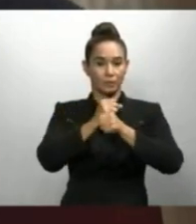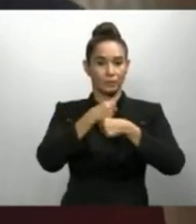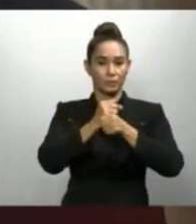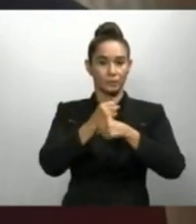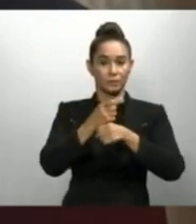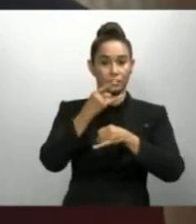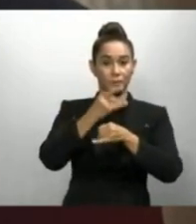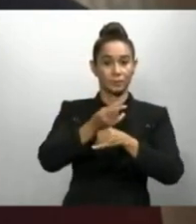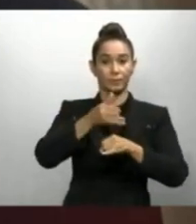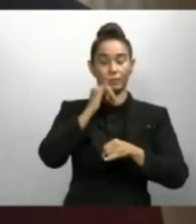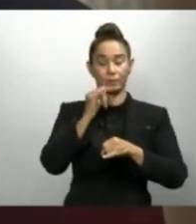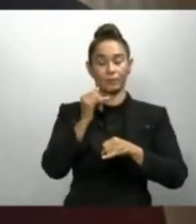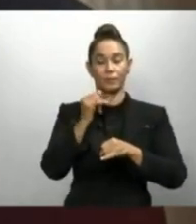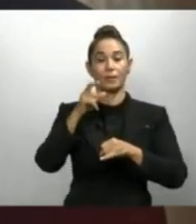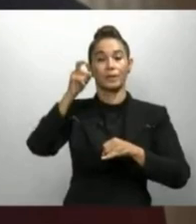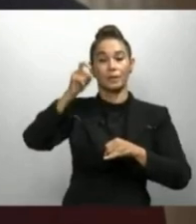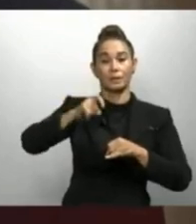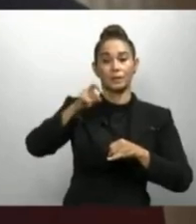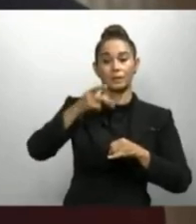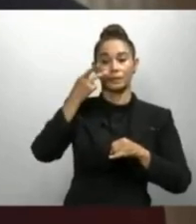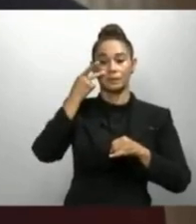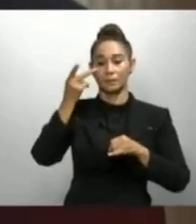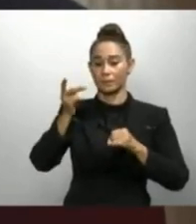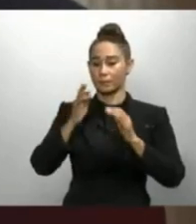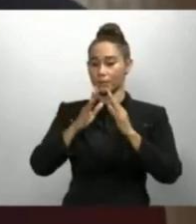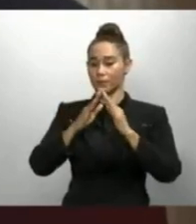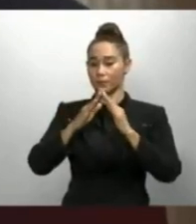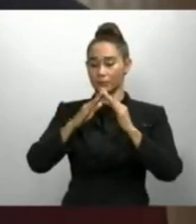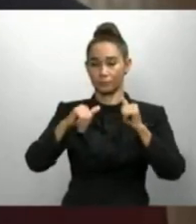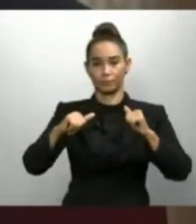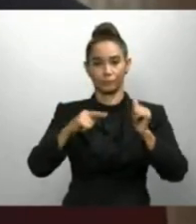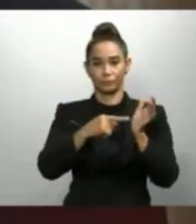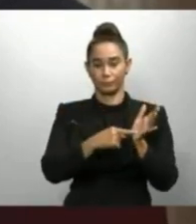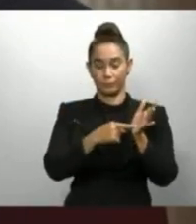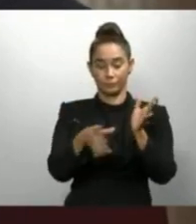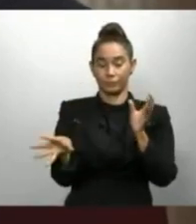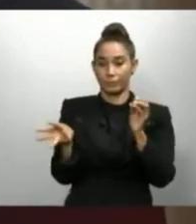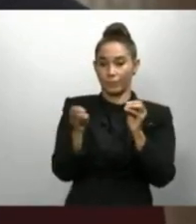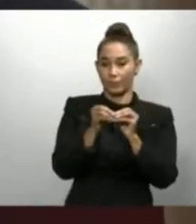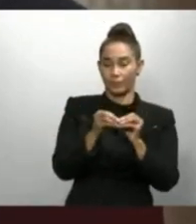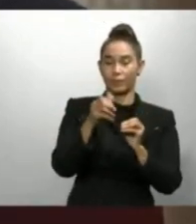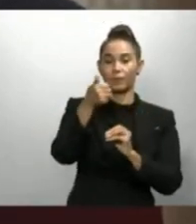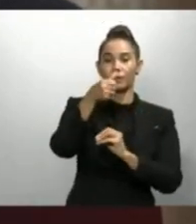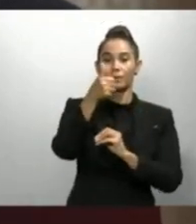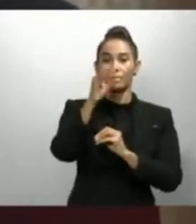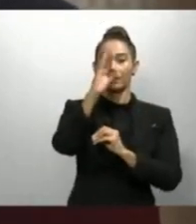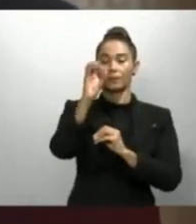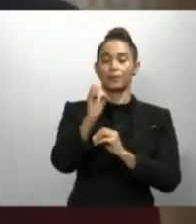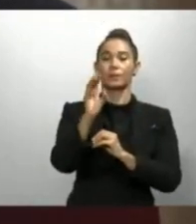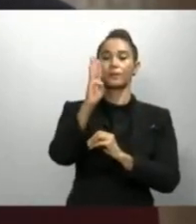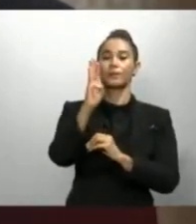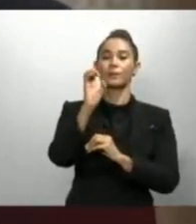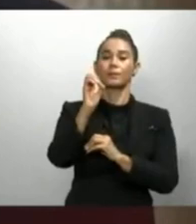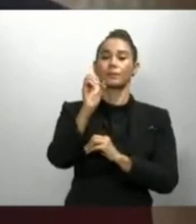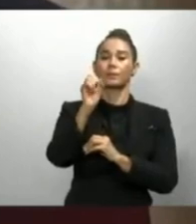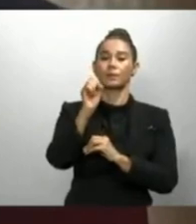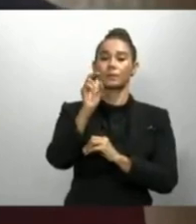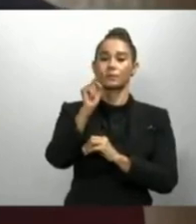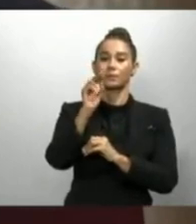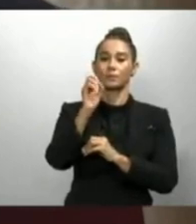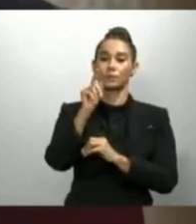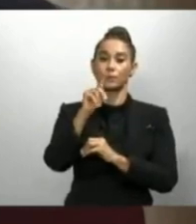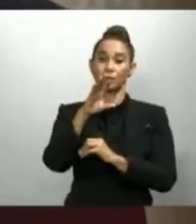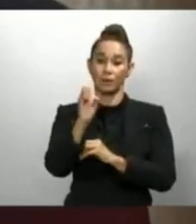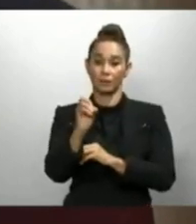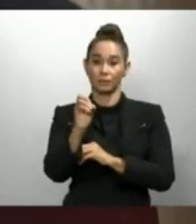alcohólicas deberá ser desnaturalizado, agregándole 10 gramos de benzonato de